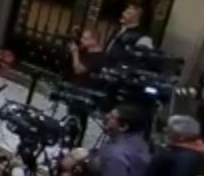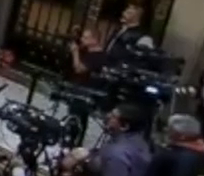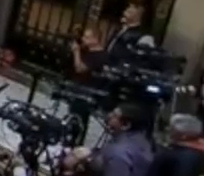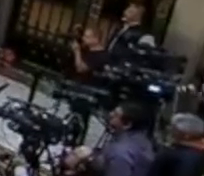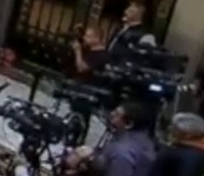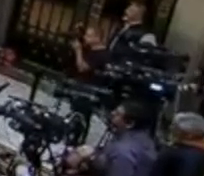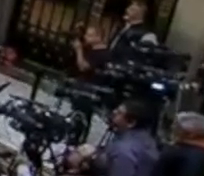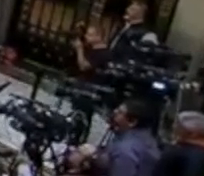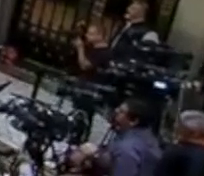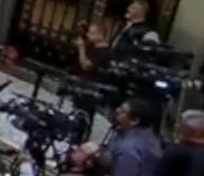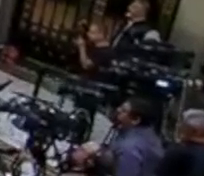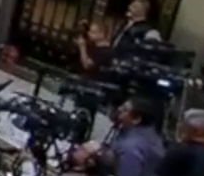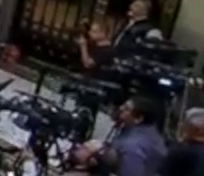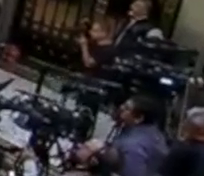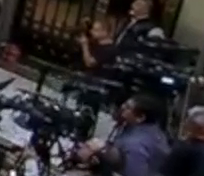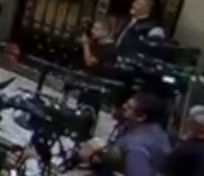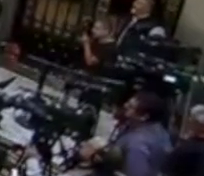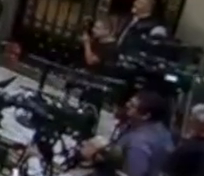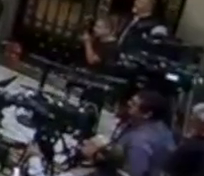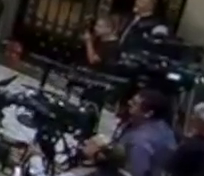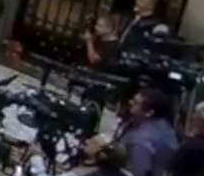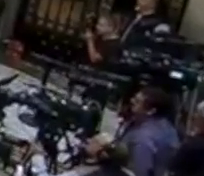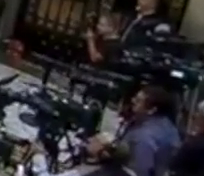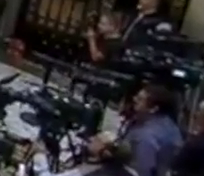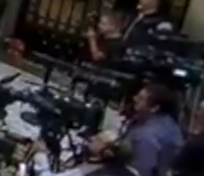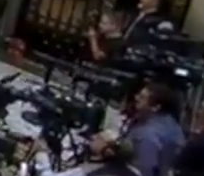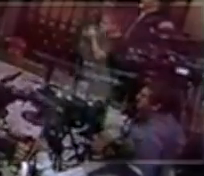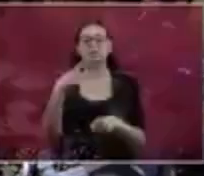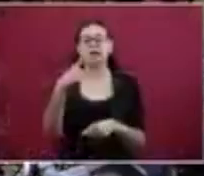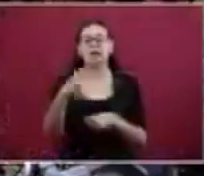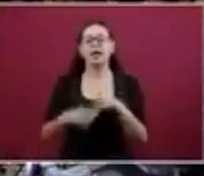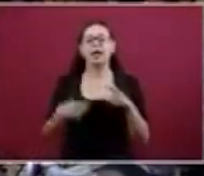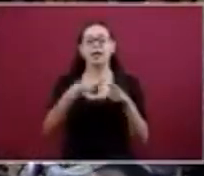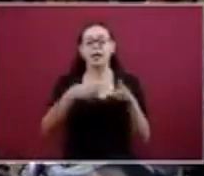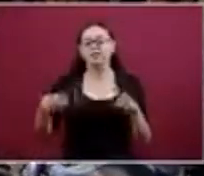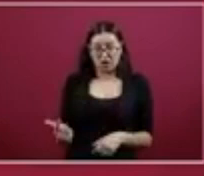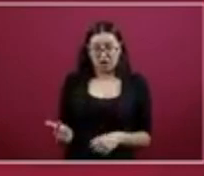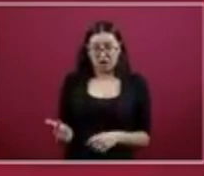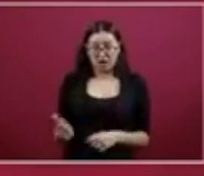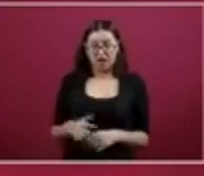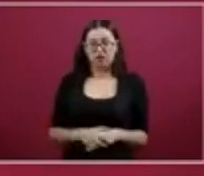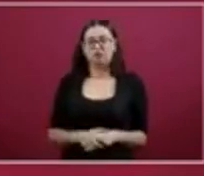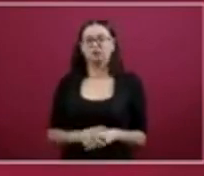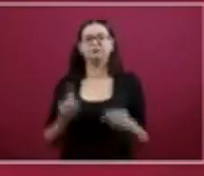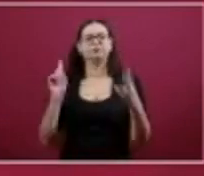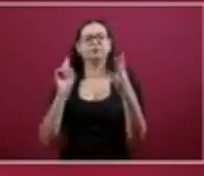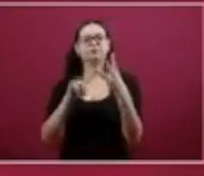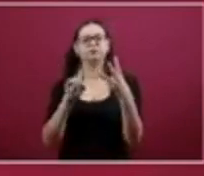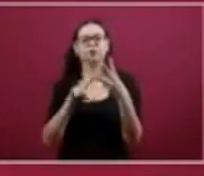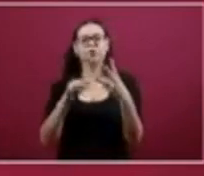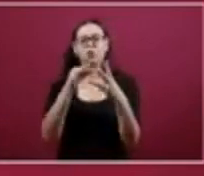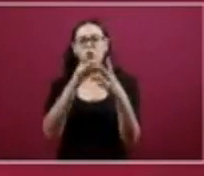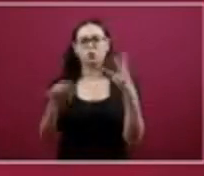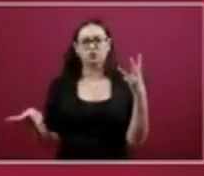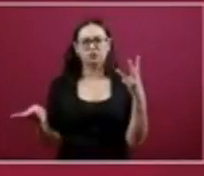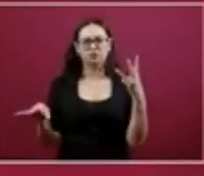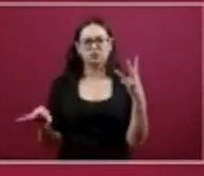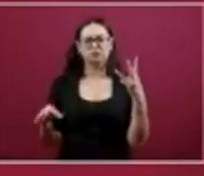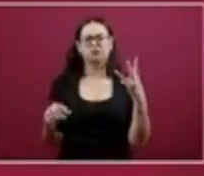por su ex coordinadora de campaña, Tatiana Cloutier, en su libro Juntos Hicimos Historia. No tengo yo